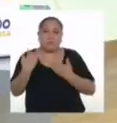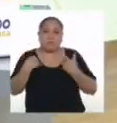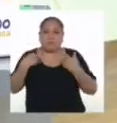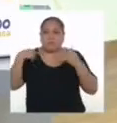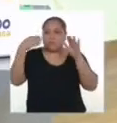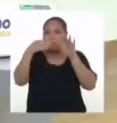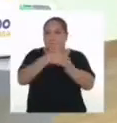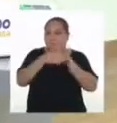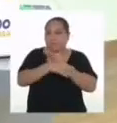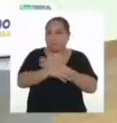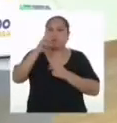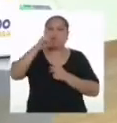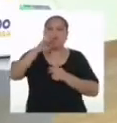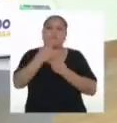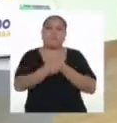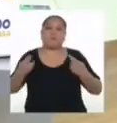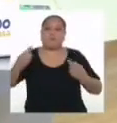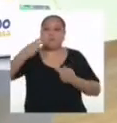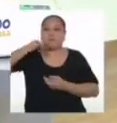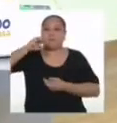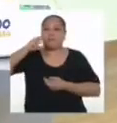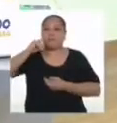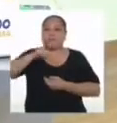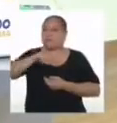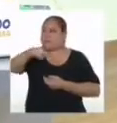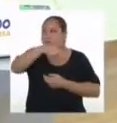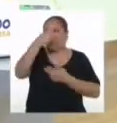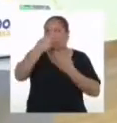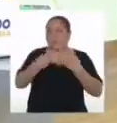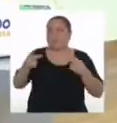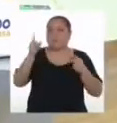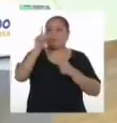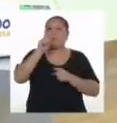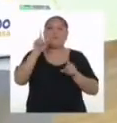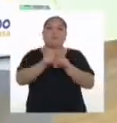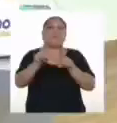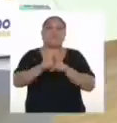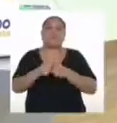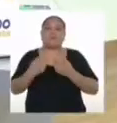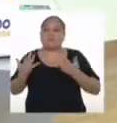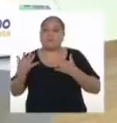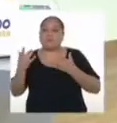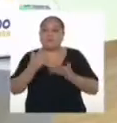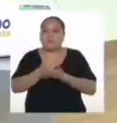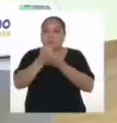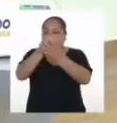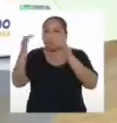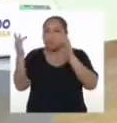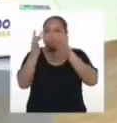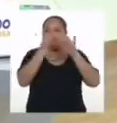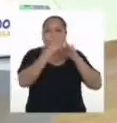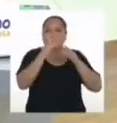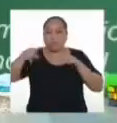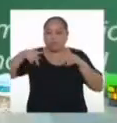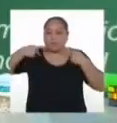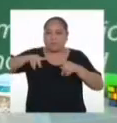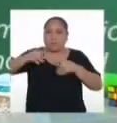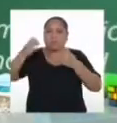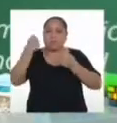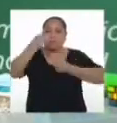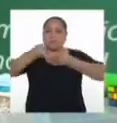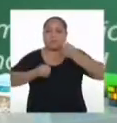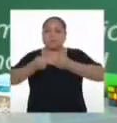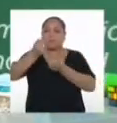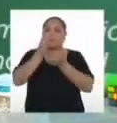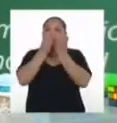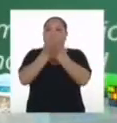acceso a los recursos hídricos y otros recursos naturales, sino que también ayuda a establecer vías de comunicación que permite el transporte.